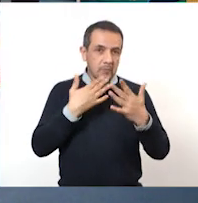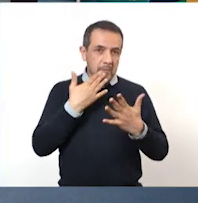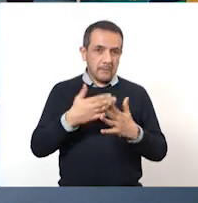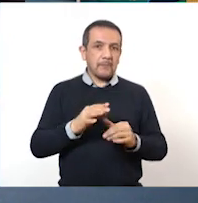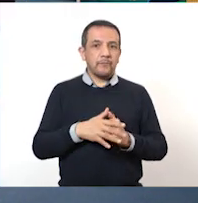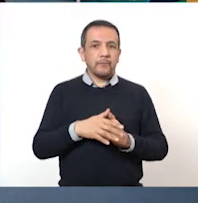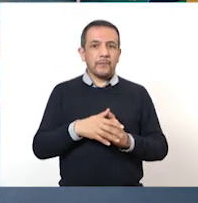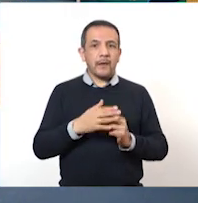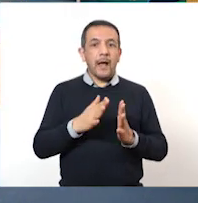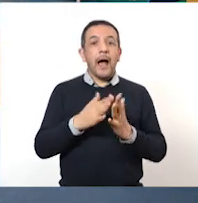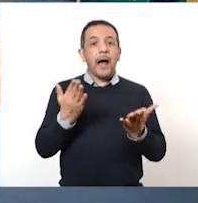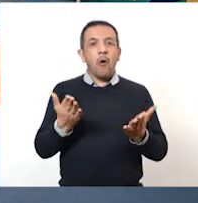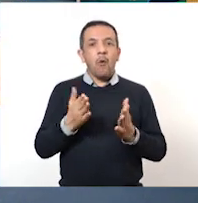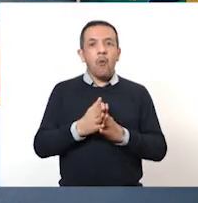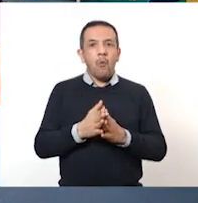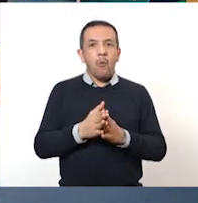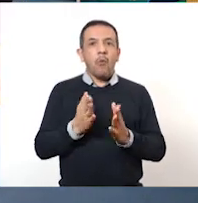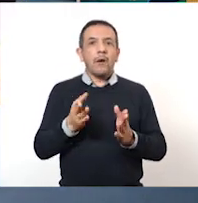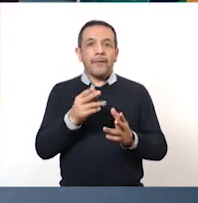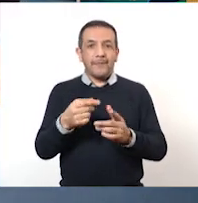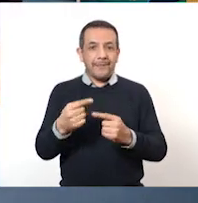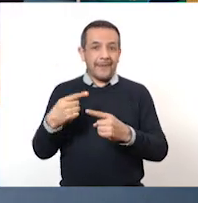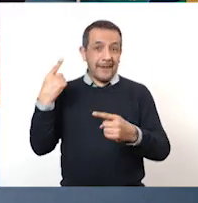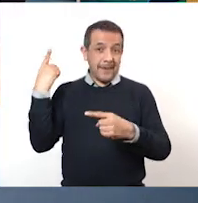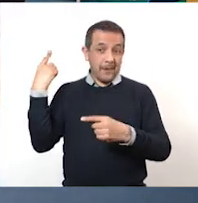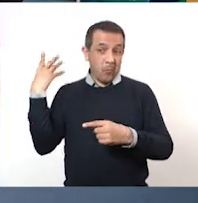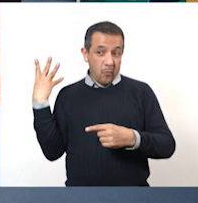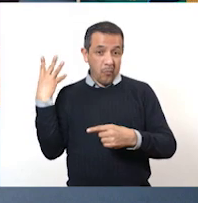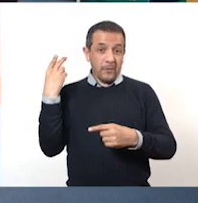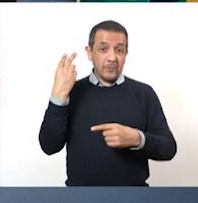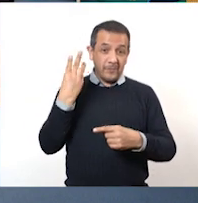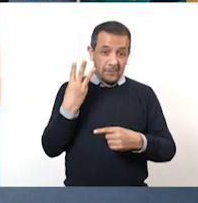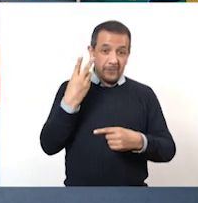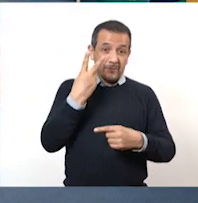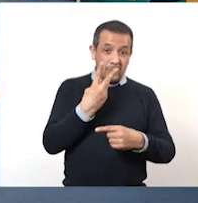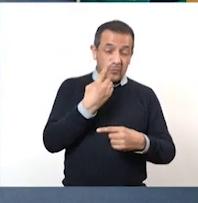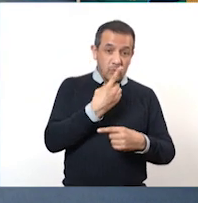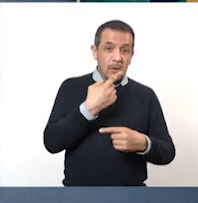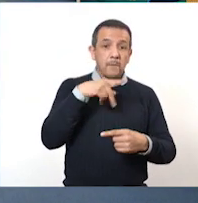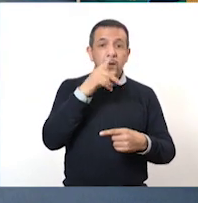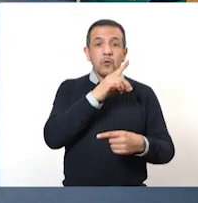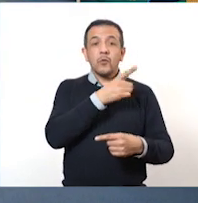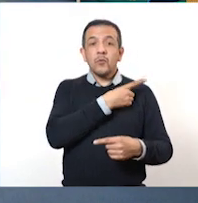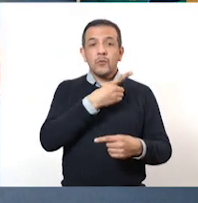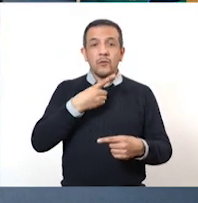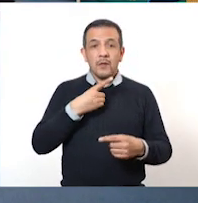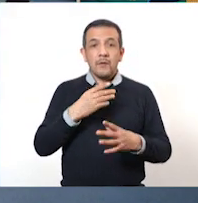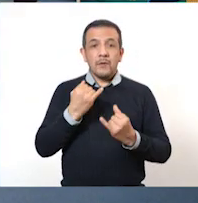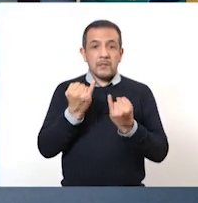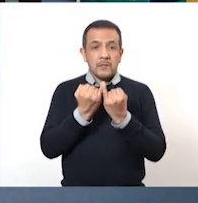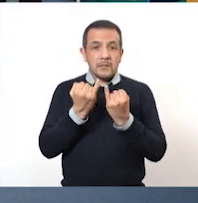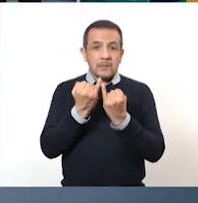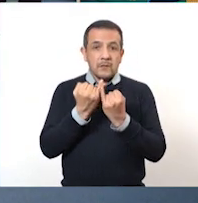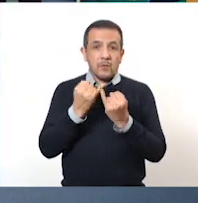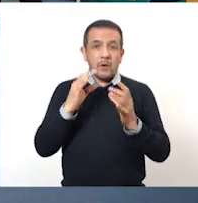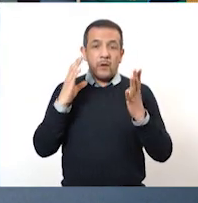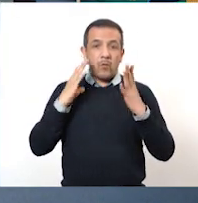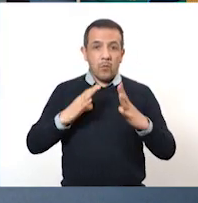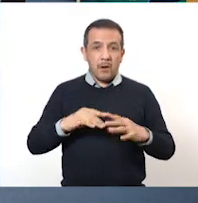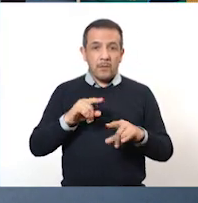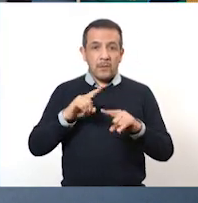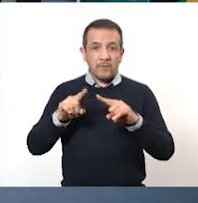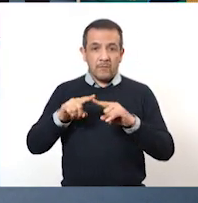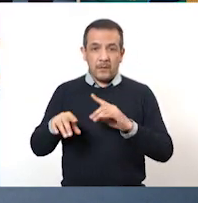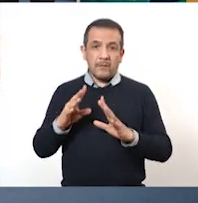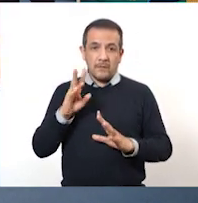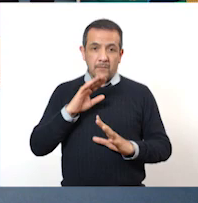a hacerlo ahora de atrás hacia adelante. 4, 3, 2, 1, pero intentando golpear con diferentes partes. ¿Diferentes partes del